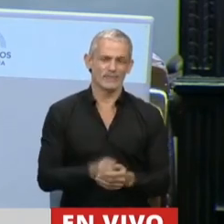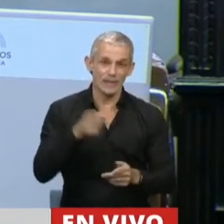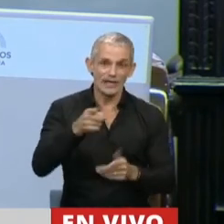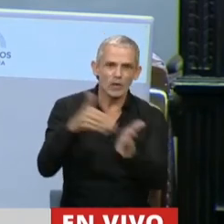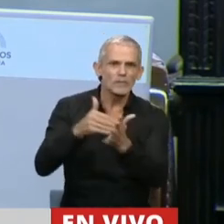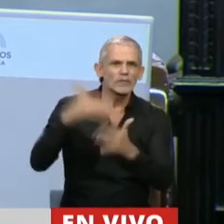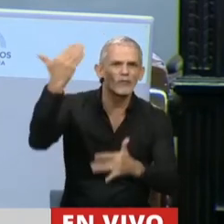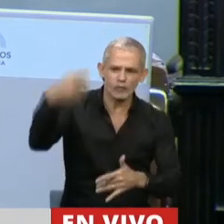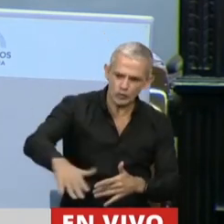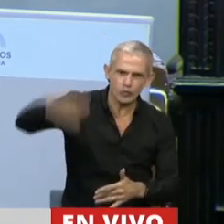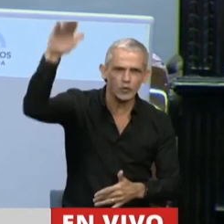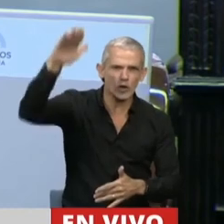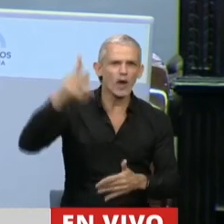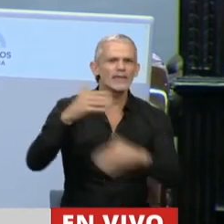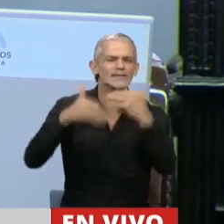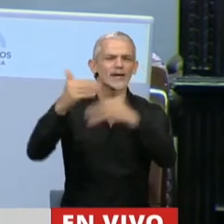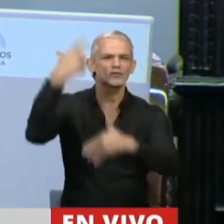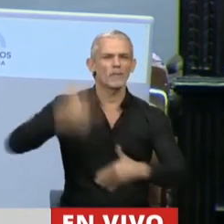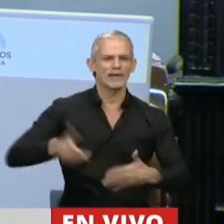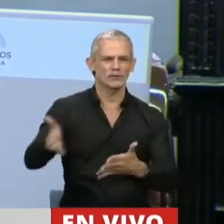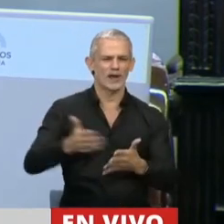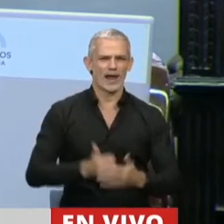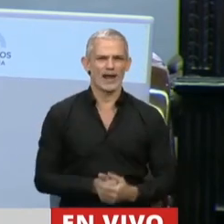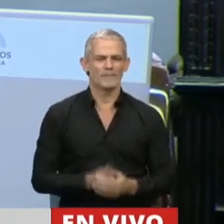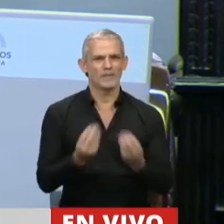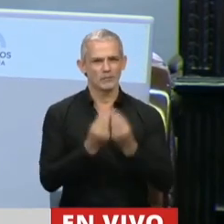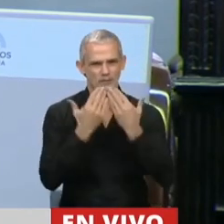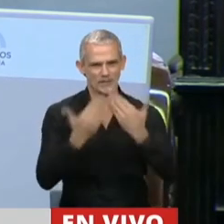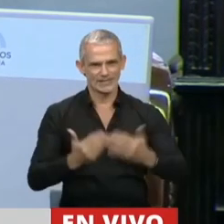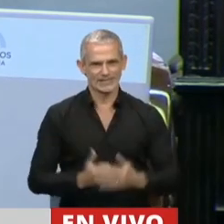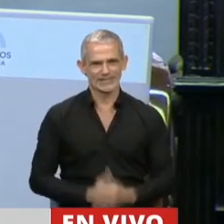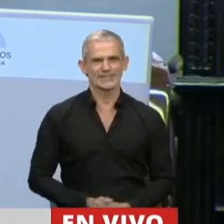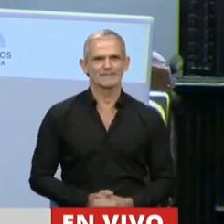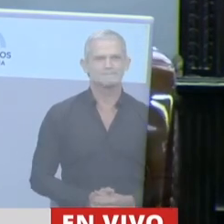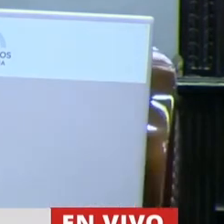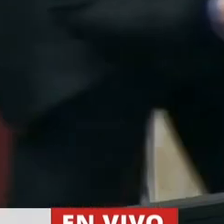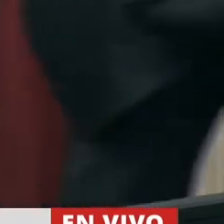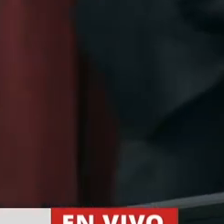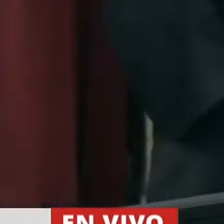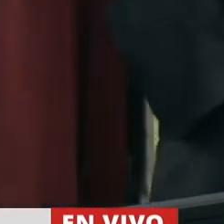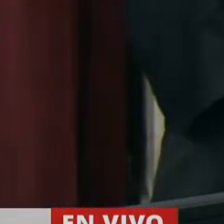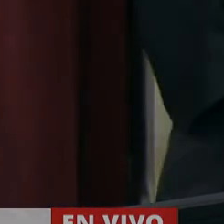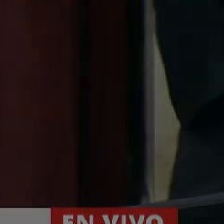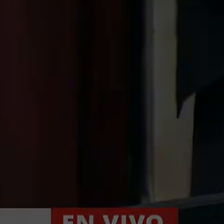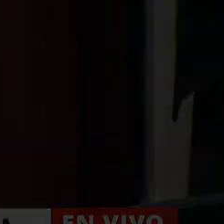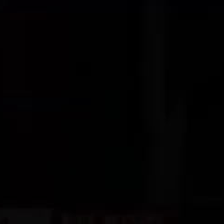depender su futuro y su desarrollo personal. Muchísimas gracias. Gracias, diputada.